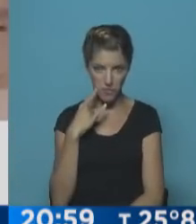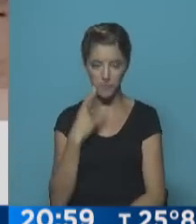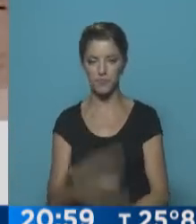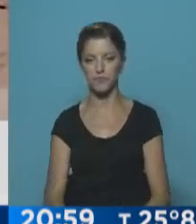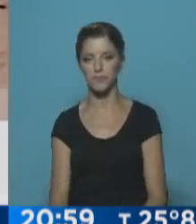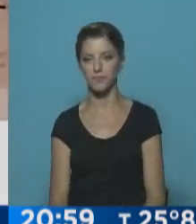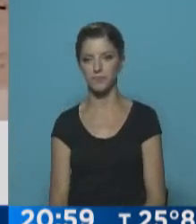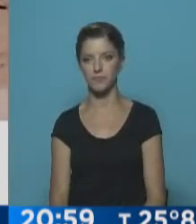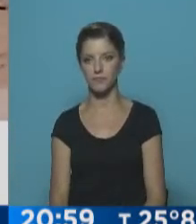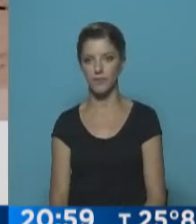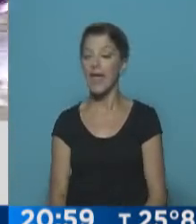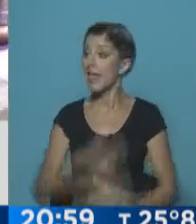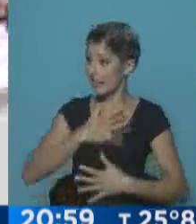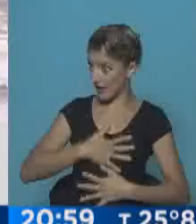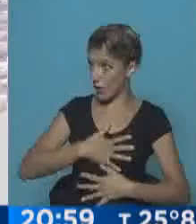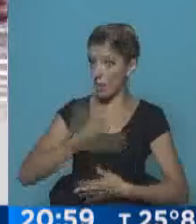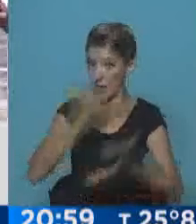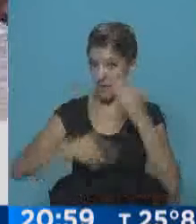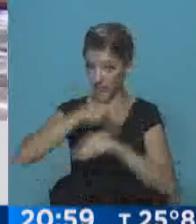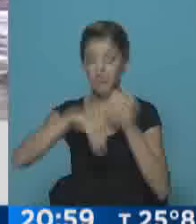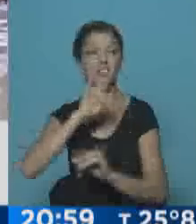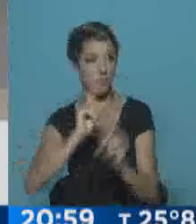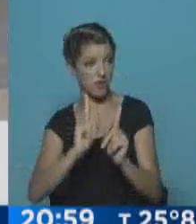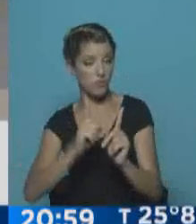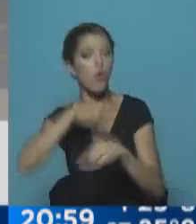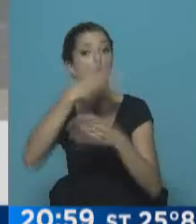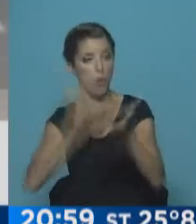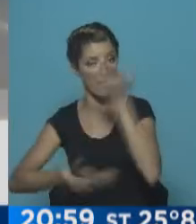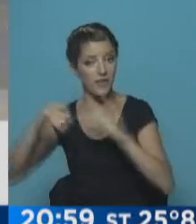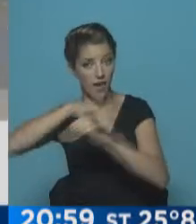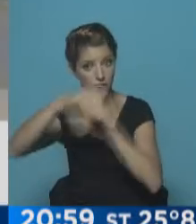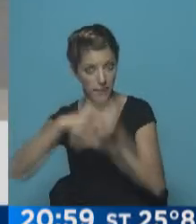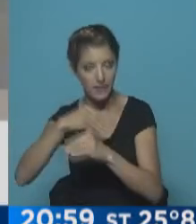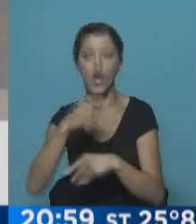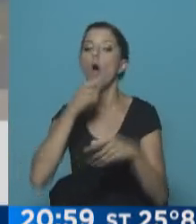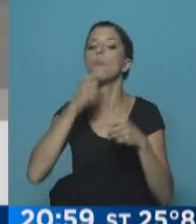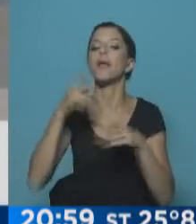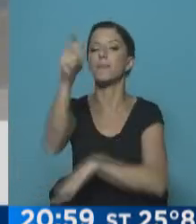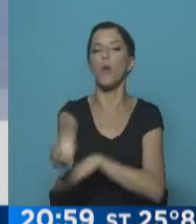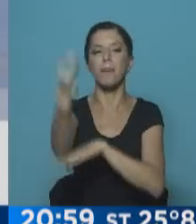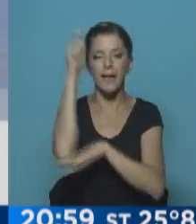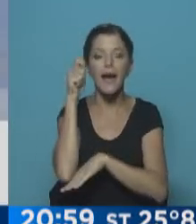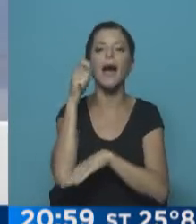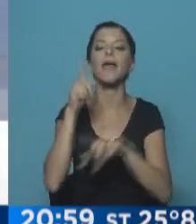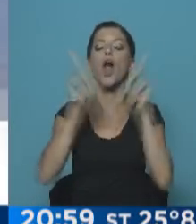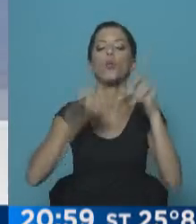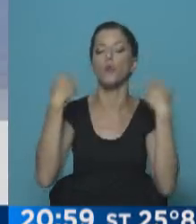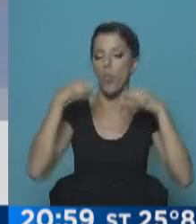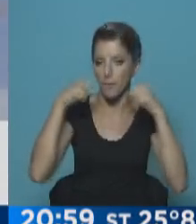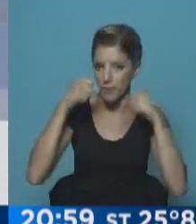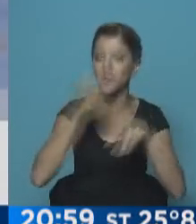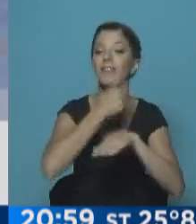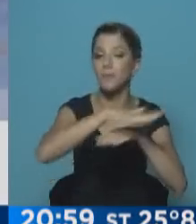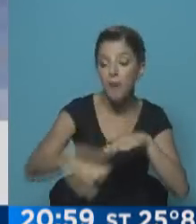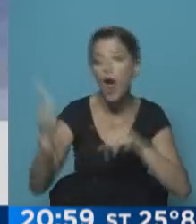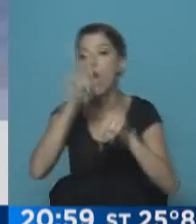cómoda. Tranquilo como para pasarla en familia, ¿no? Sí, es para eso. Pescar en el muelle, hacer deportes acuáticos o simplemente recostarse en